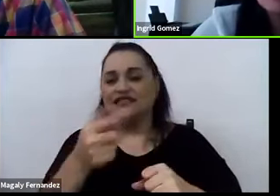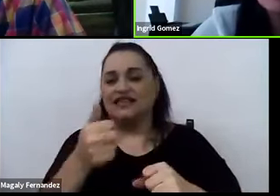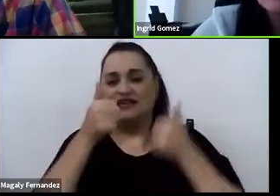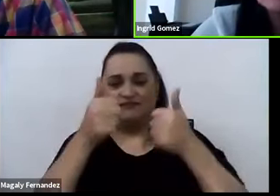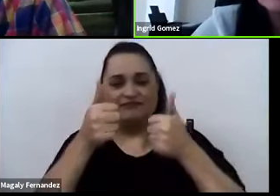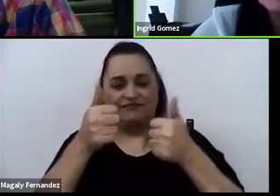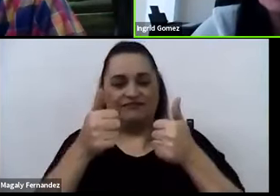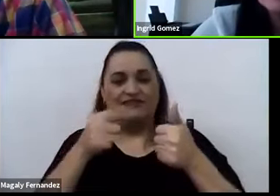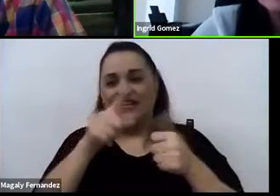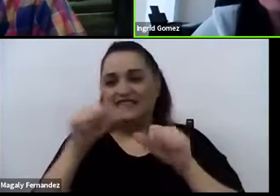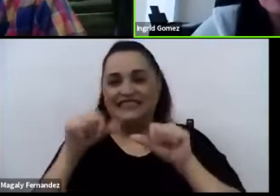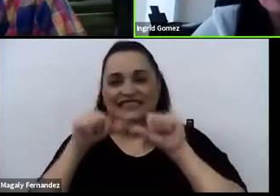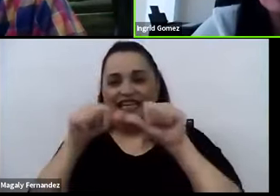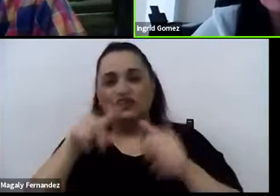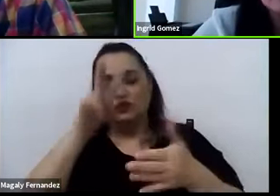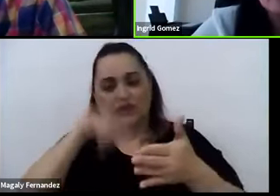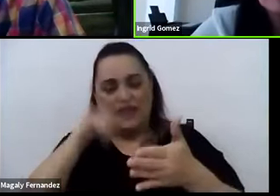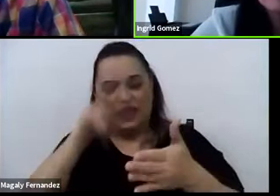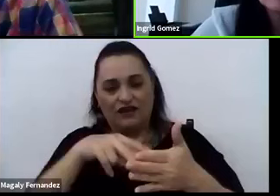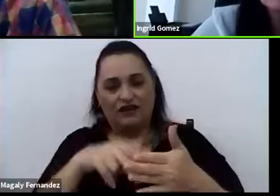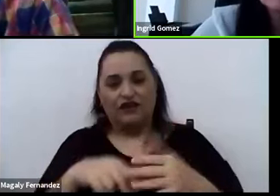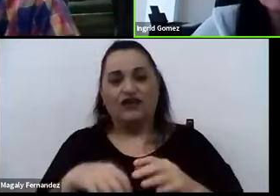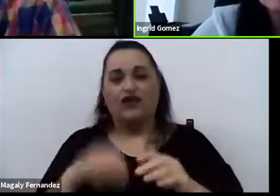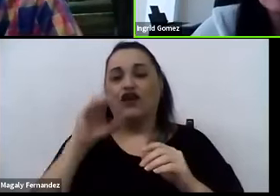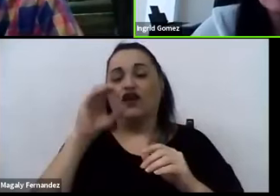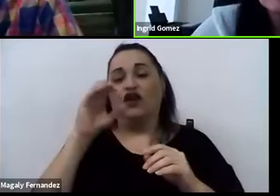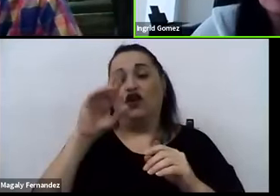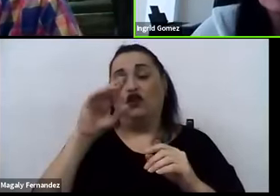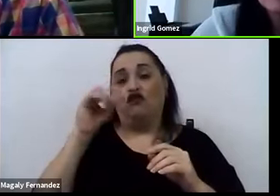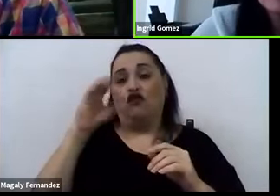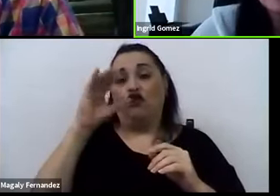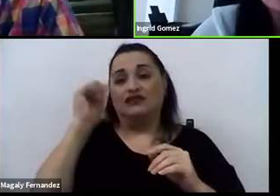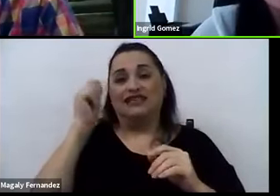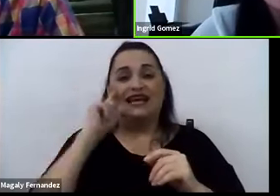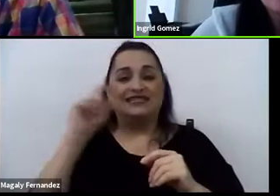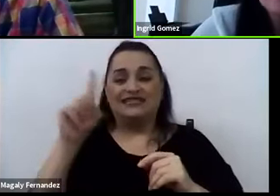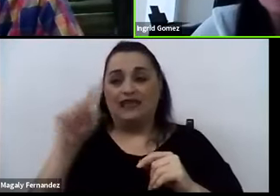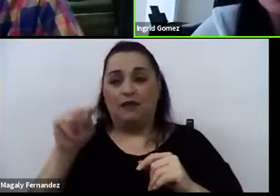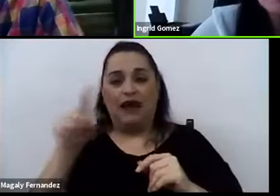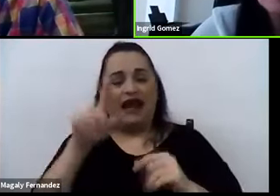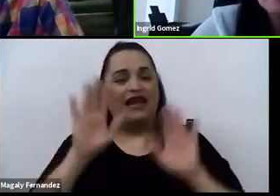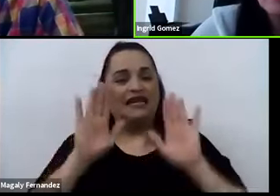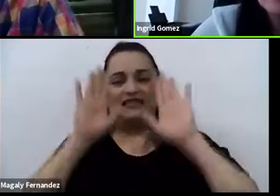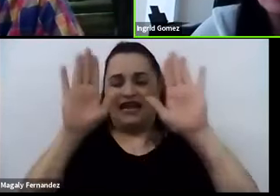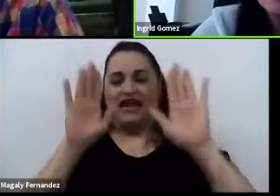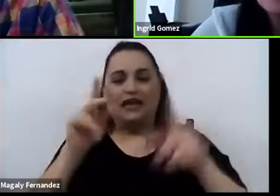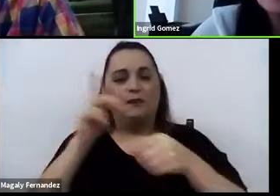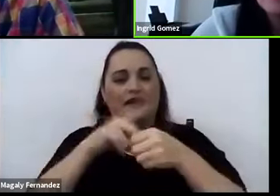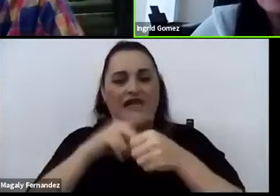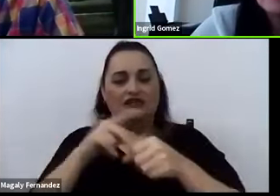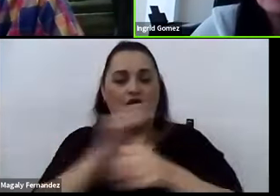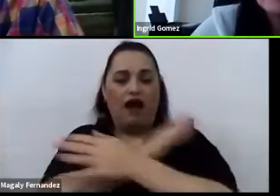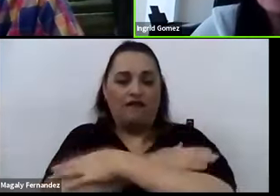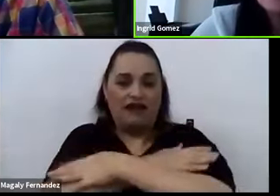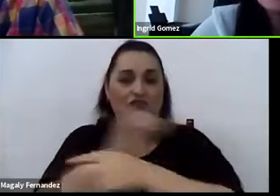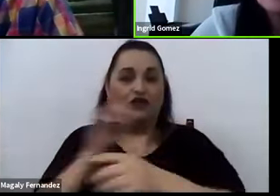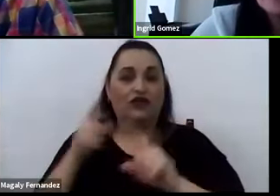sus lecturas. De Rosia Samar, lo felicita por esta excelente participación y un abrazo desde México.